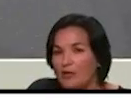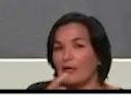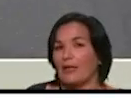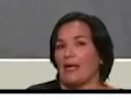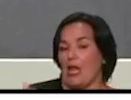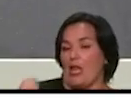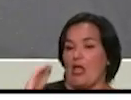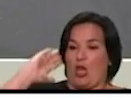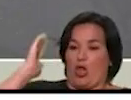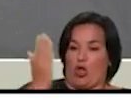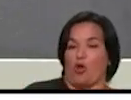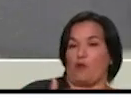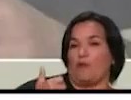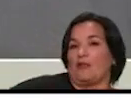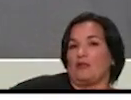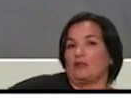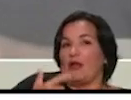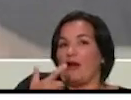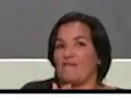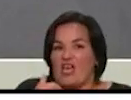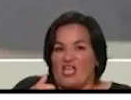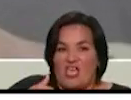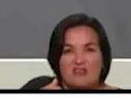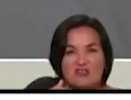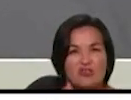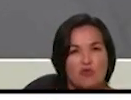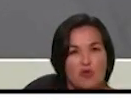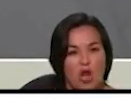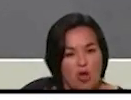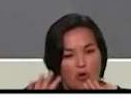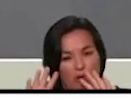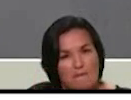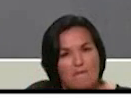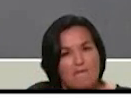golpe de Estado había que resistirle con la huelga general.